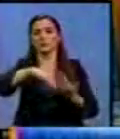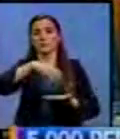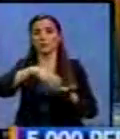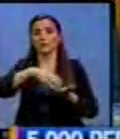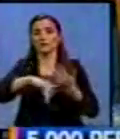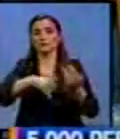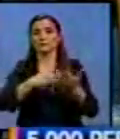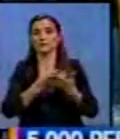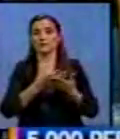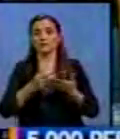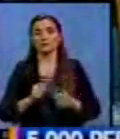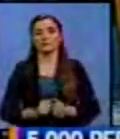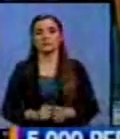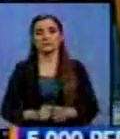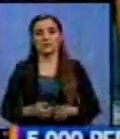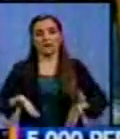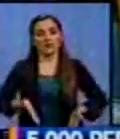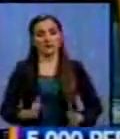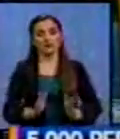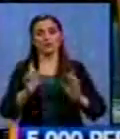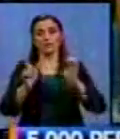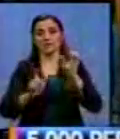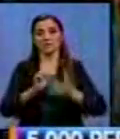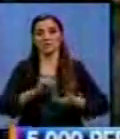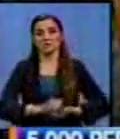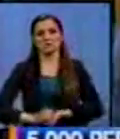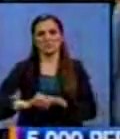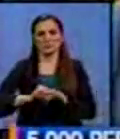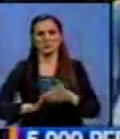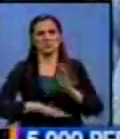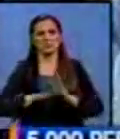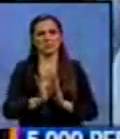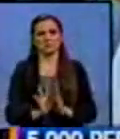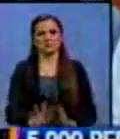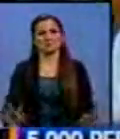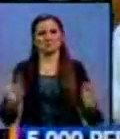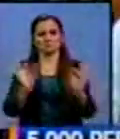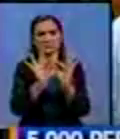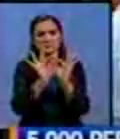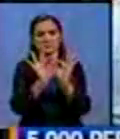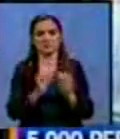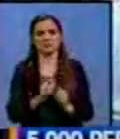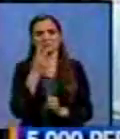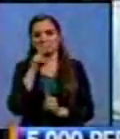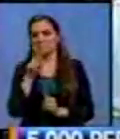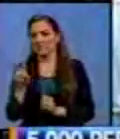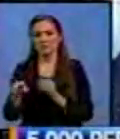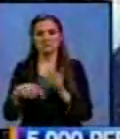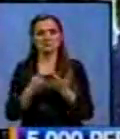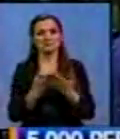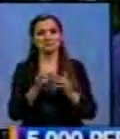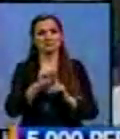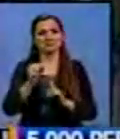esta tierra donde la solidaridad fundamentalmente es lo que está evidenciándose